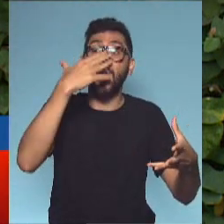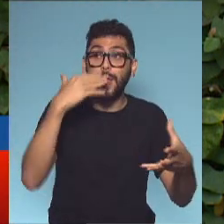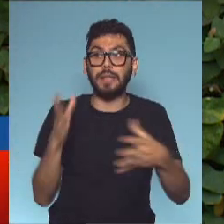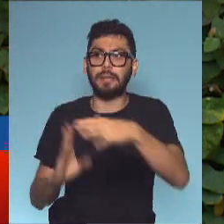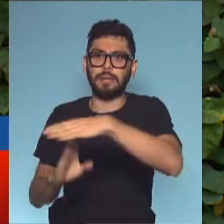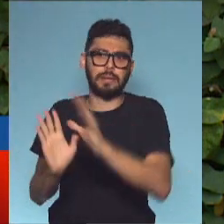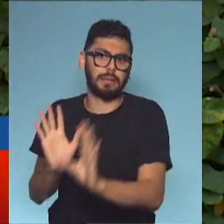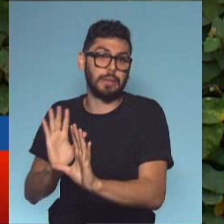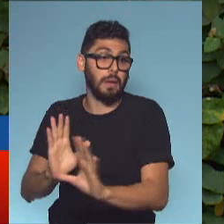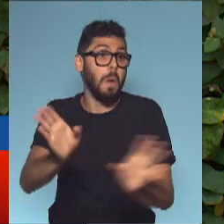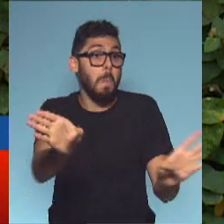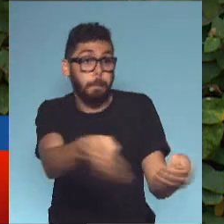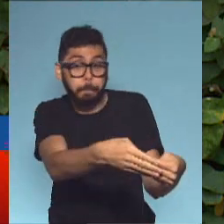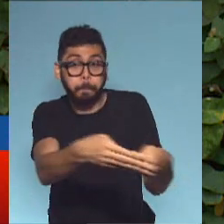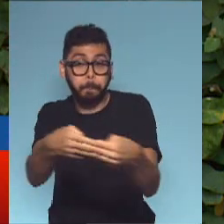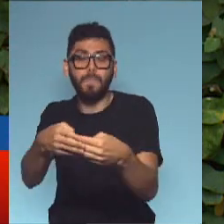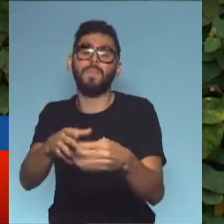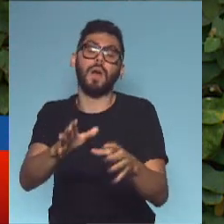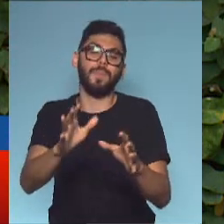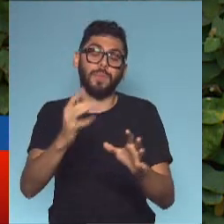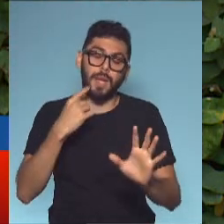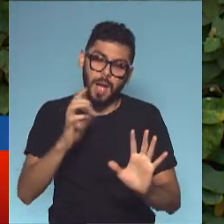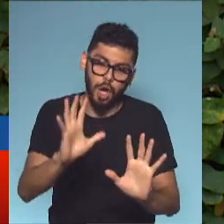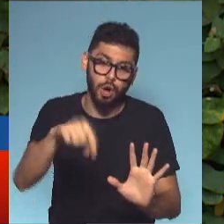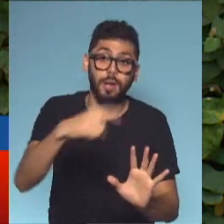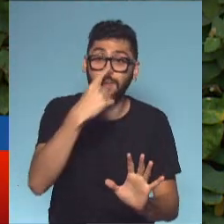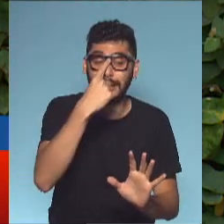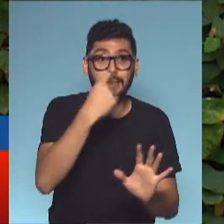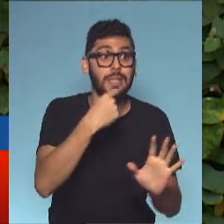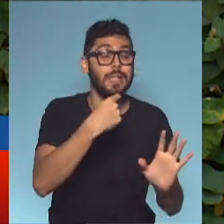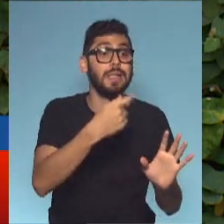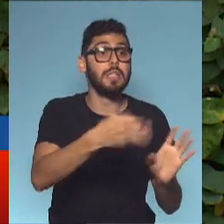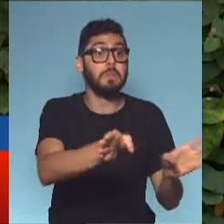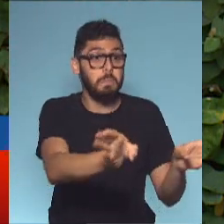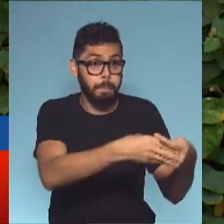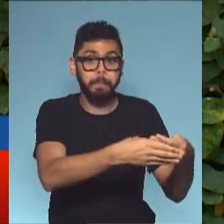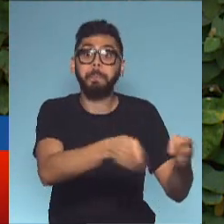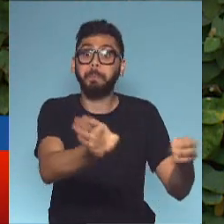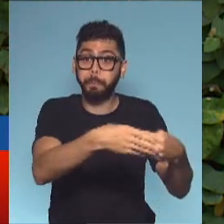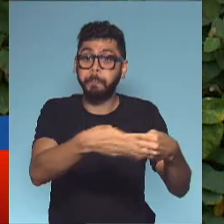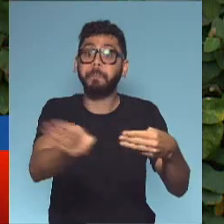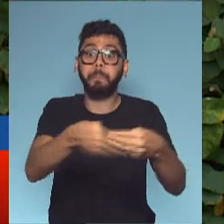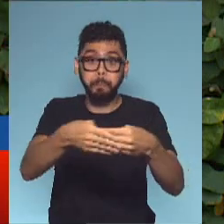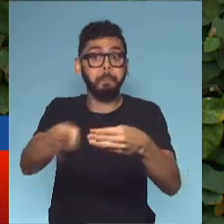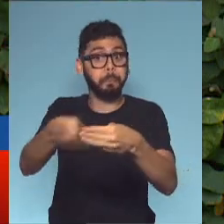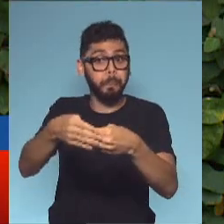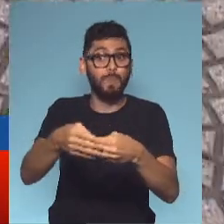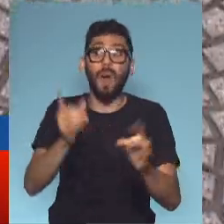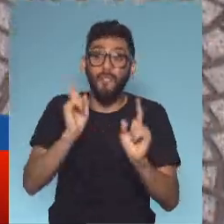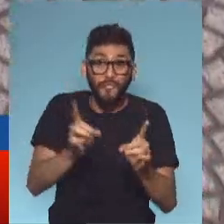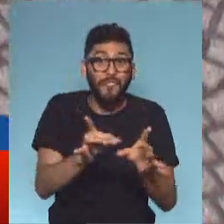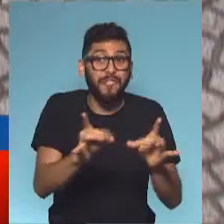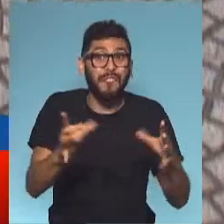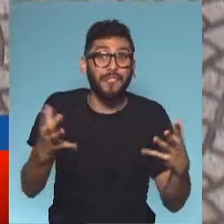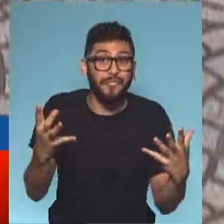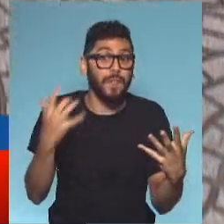priorizar aquellos espacios cuidados como la escuela. Ahora, si en esa línea eso implica en alguna instancia también restringir la